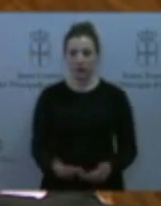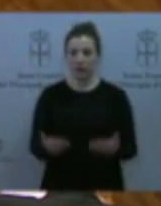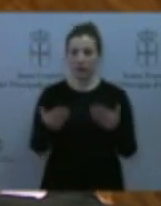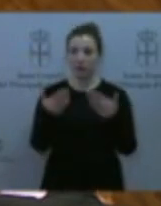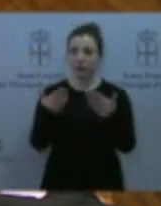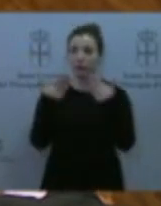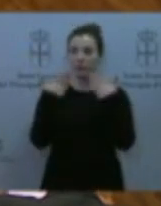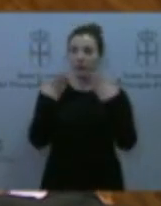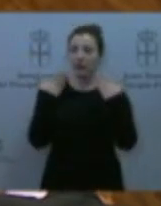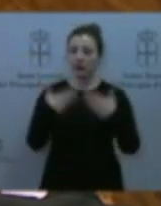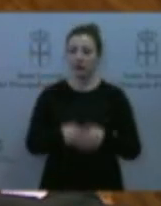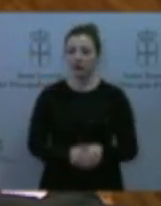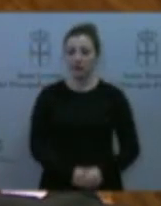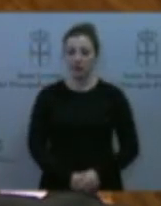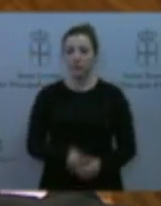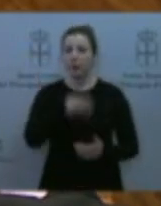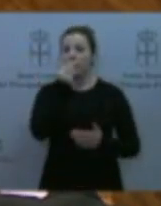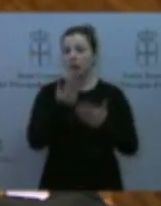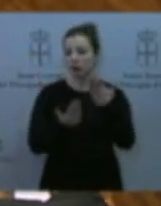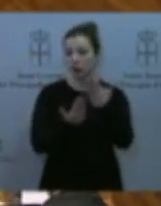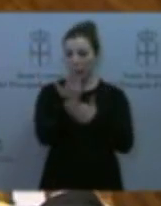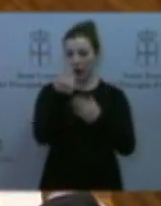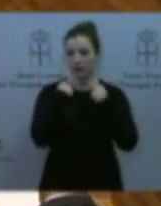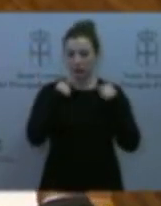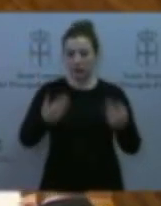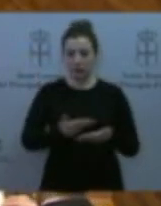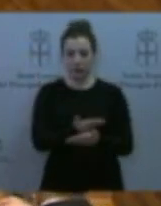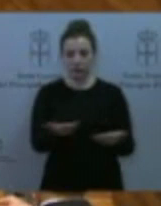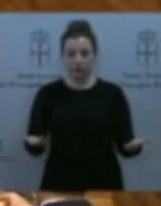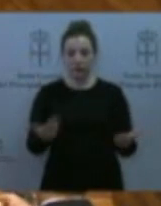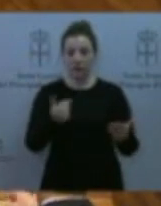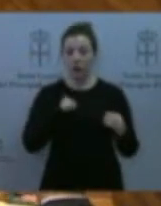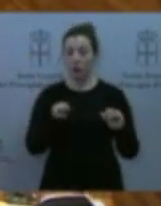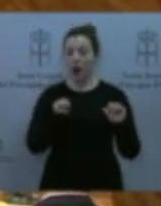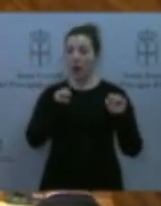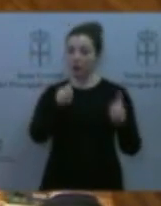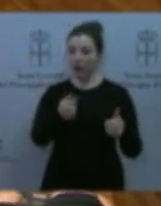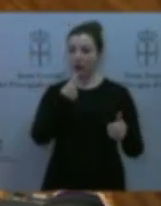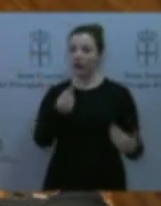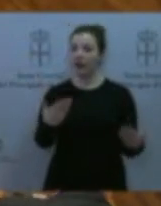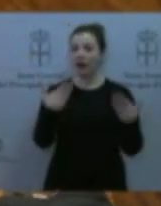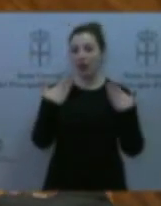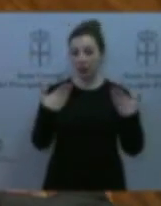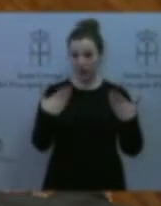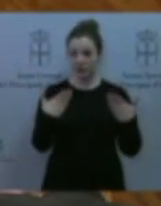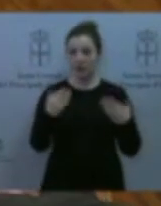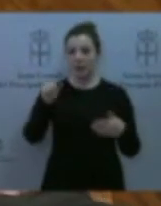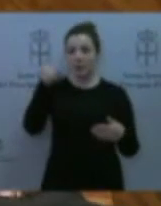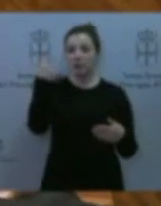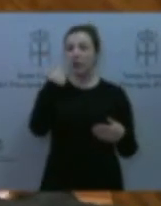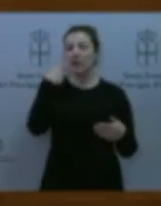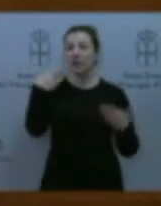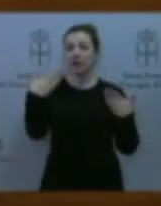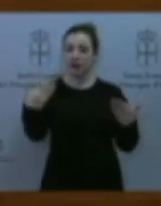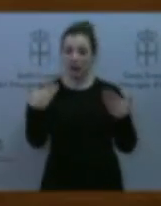Buenos días, señorías. Empiezo por los agradecimientos, agradeciendo en primer lugar a las entidades memorialistas